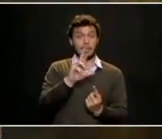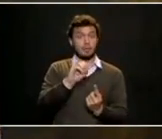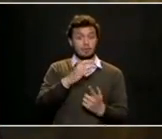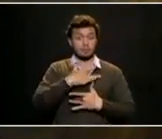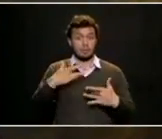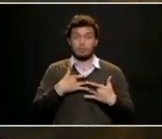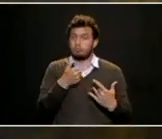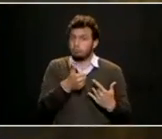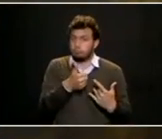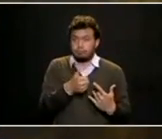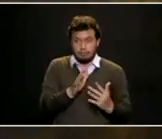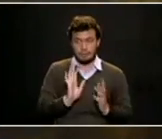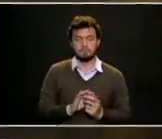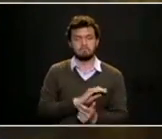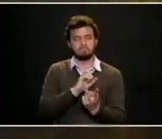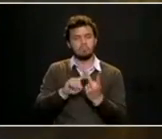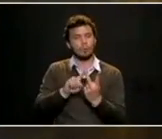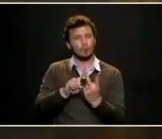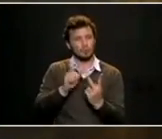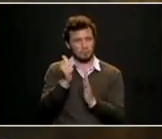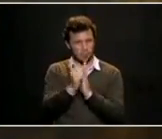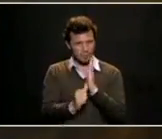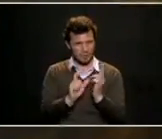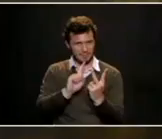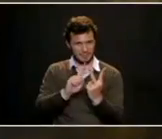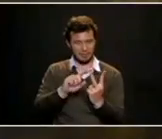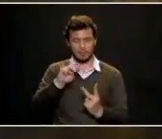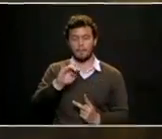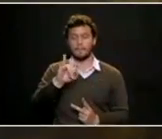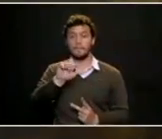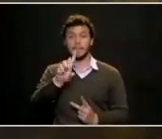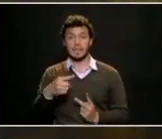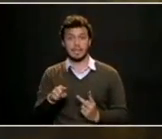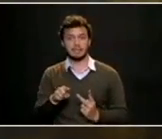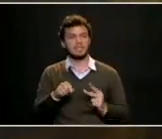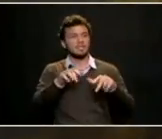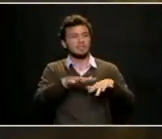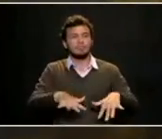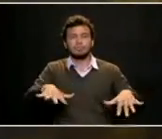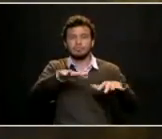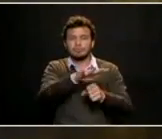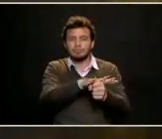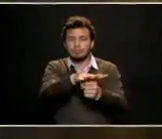llama MIAS y es que hacemos una atención ya en los barrios de las personas, una atención